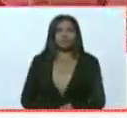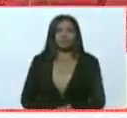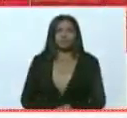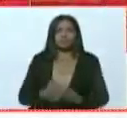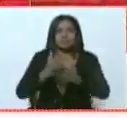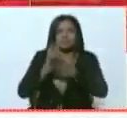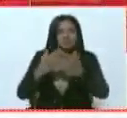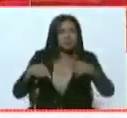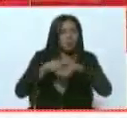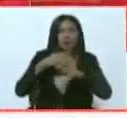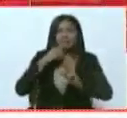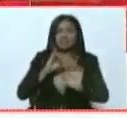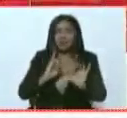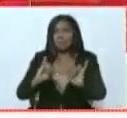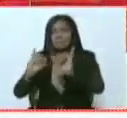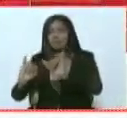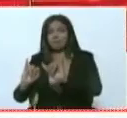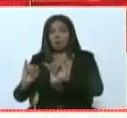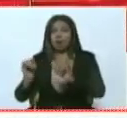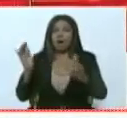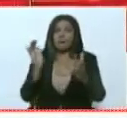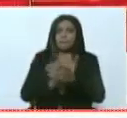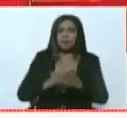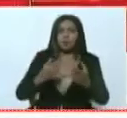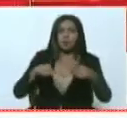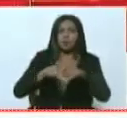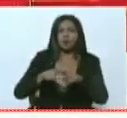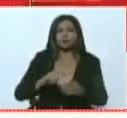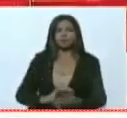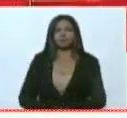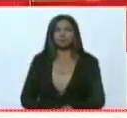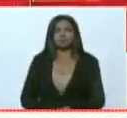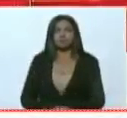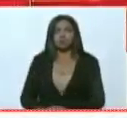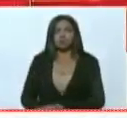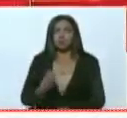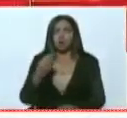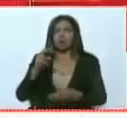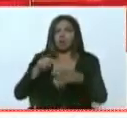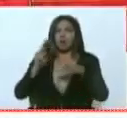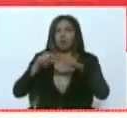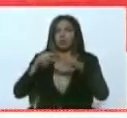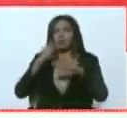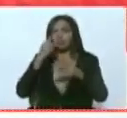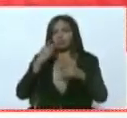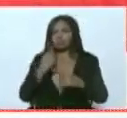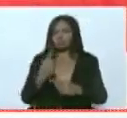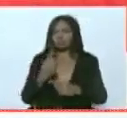Siempre digo eso, compañero. Pues está el negro Cuba también de La Vega, dice.